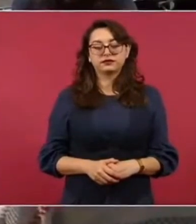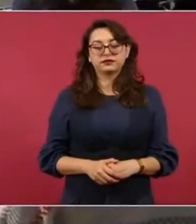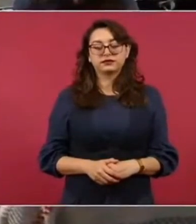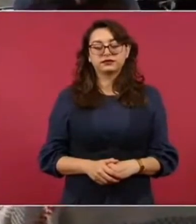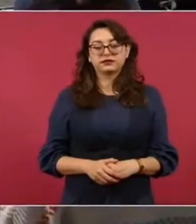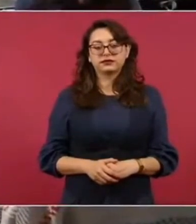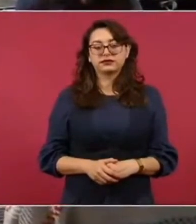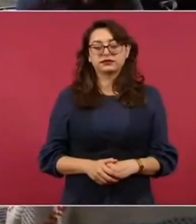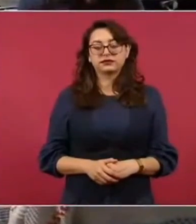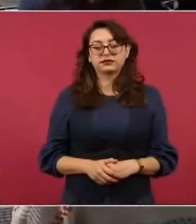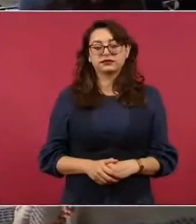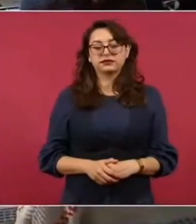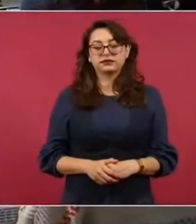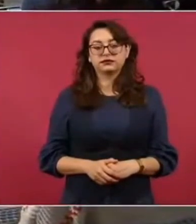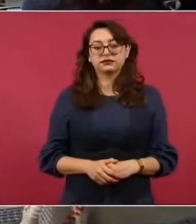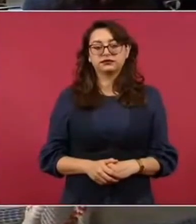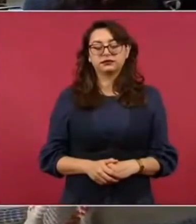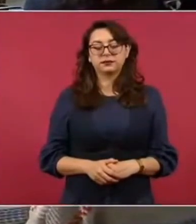un